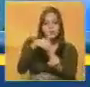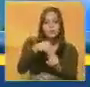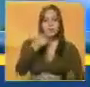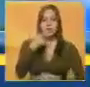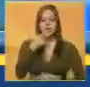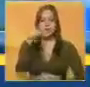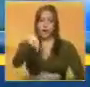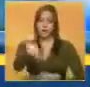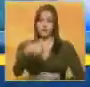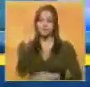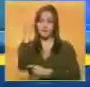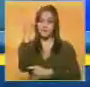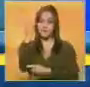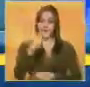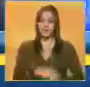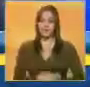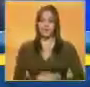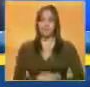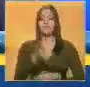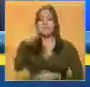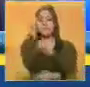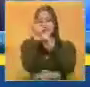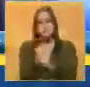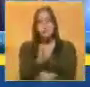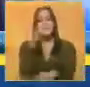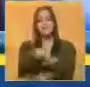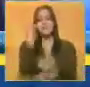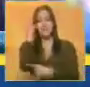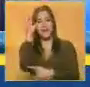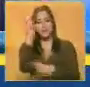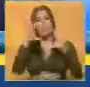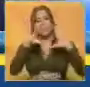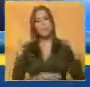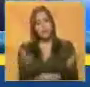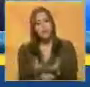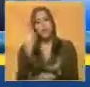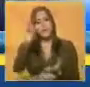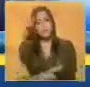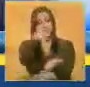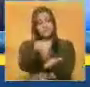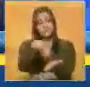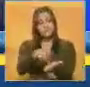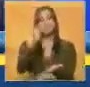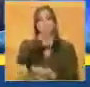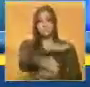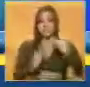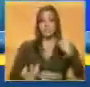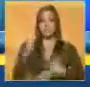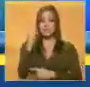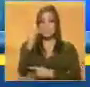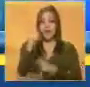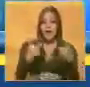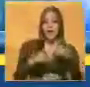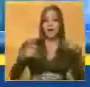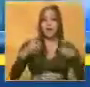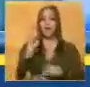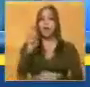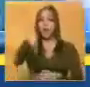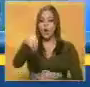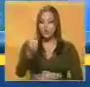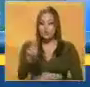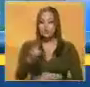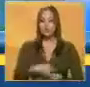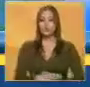en esta asamblea también están presentes parlamentarios del mundo y cuenta con la participación del presidente de la asamblea general de las Naciones Unidas